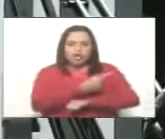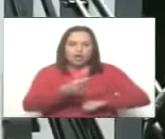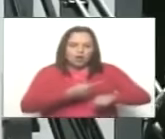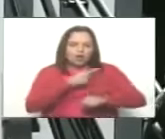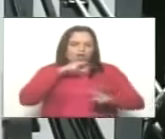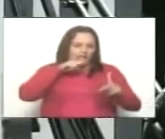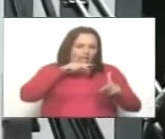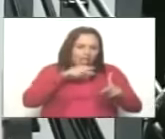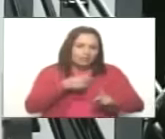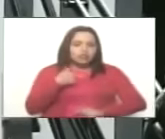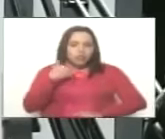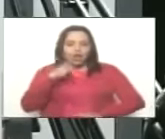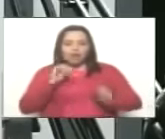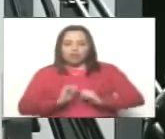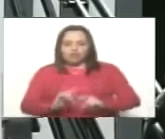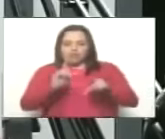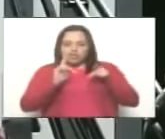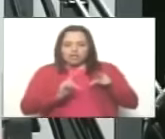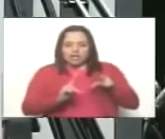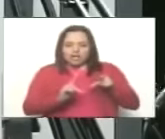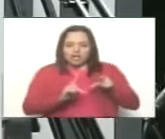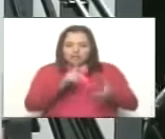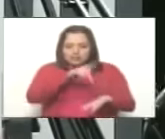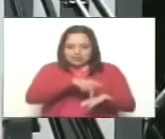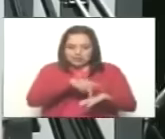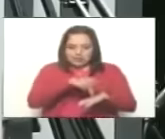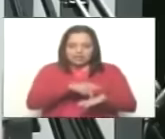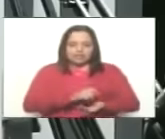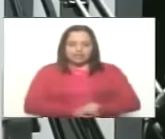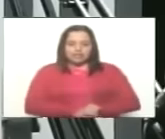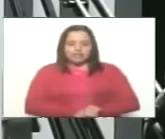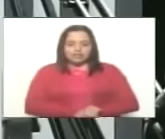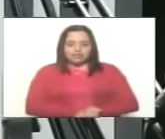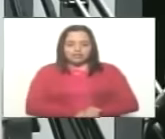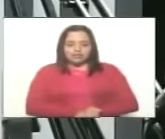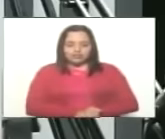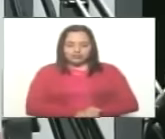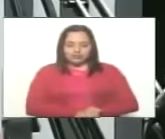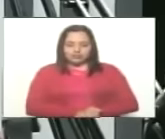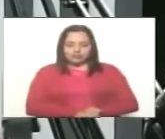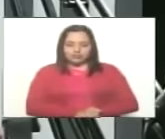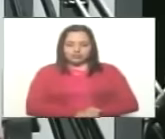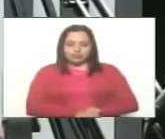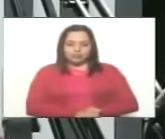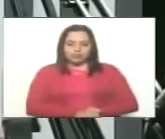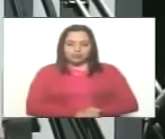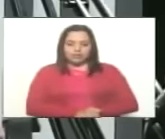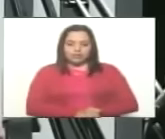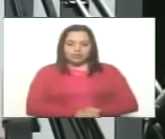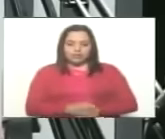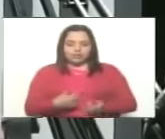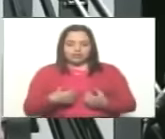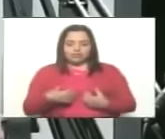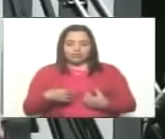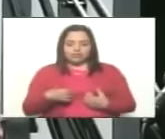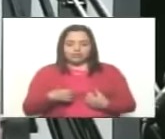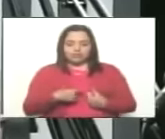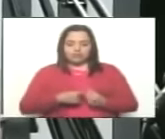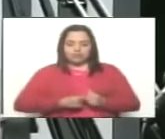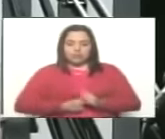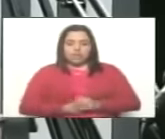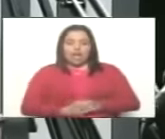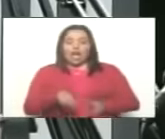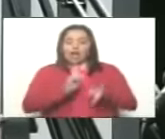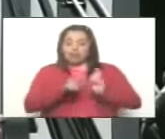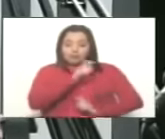yo tuve la oportunidad también de estar en esas ruedas de prensa, en esa no, pero... a pesar de eso, hay personas que de alguna u otra